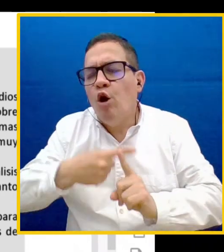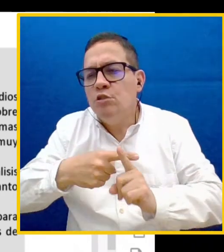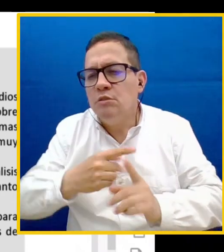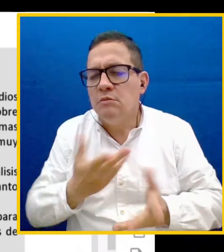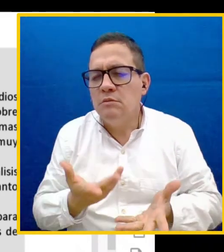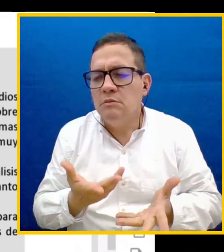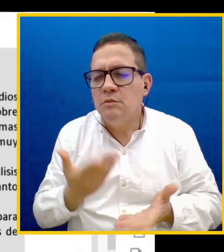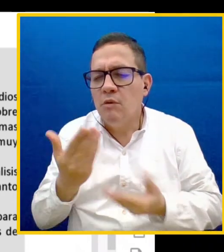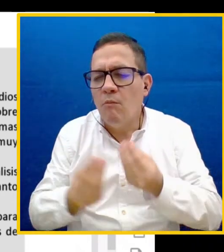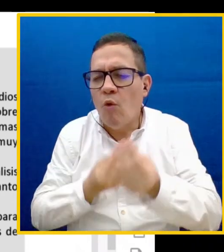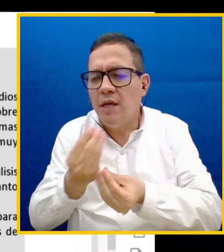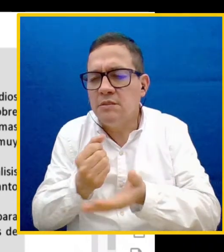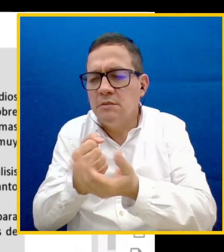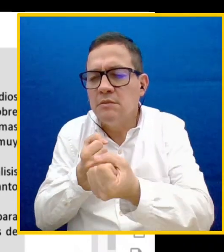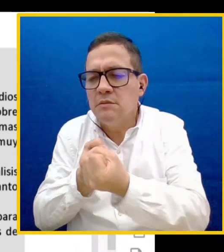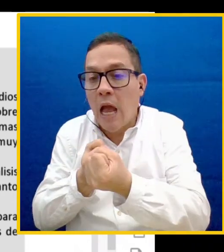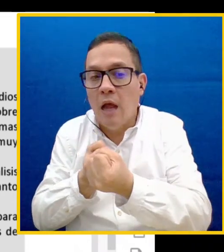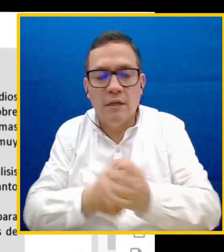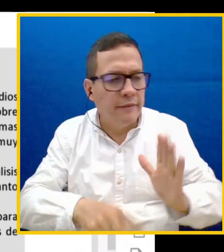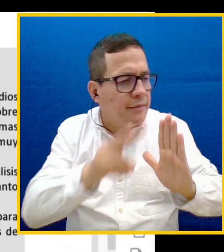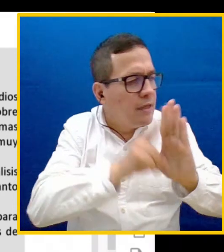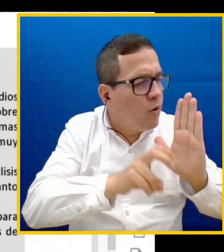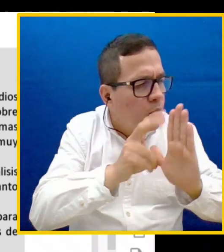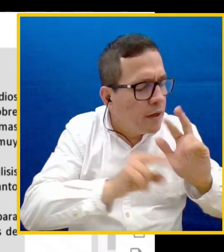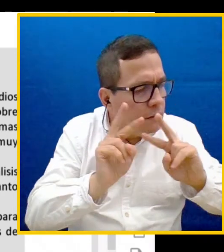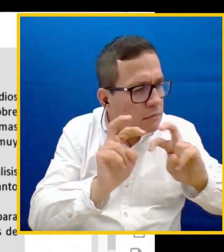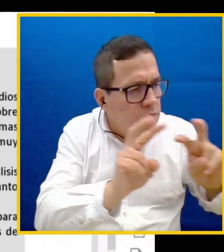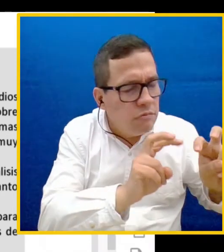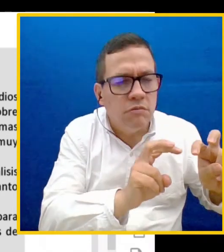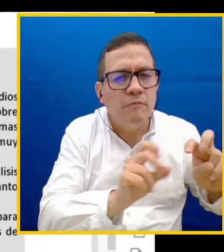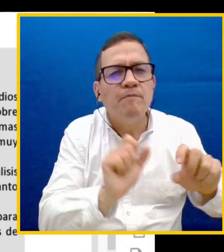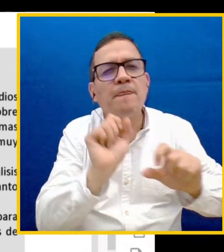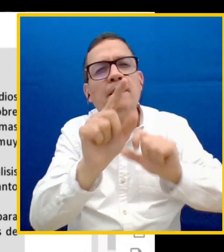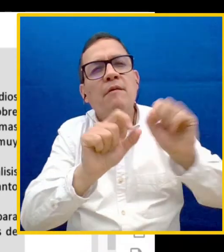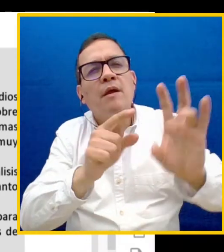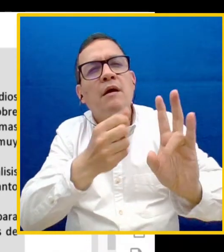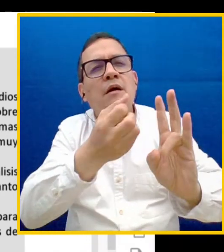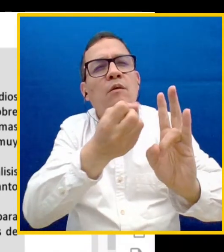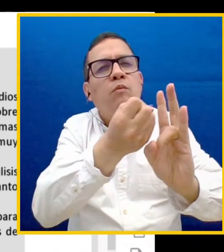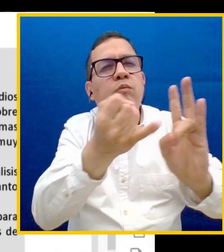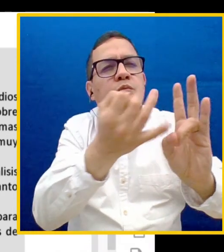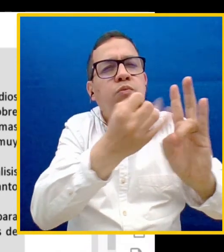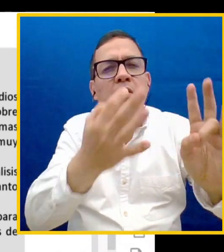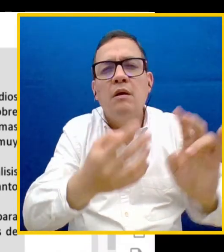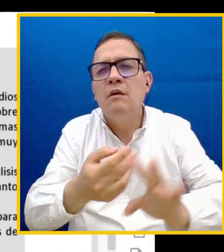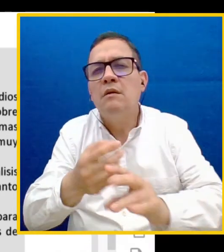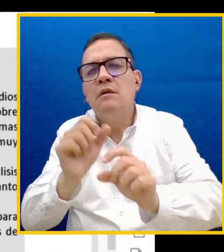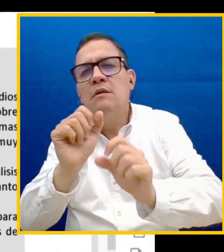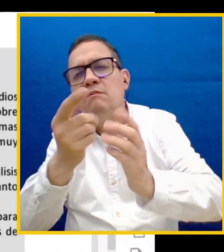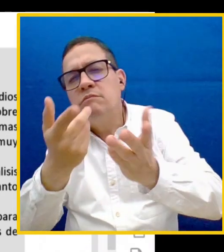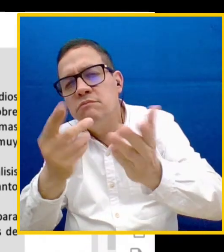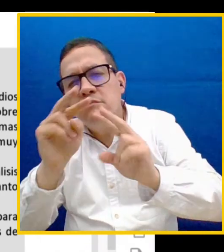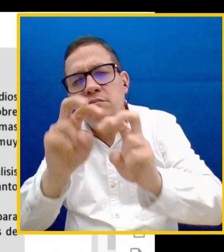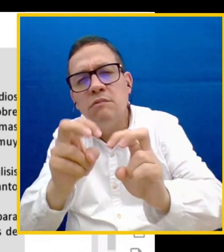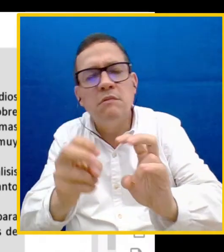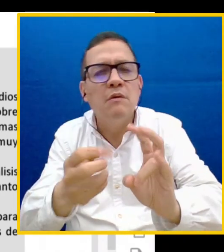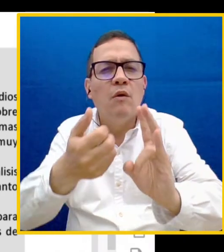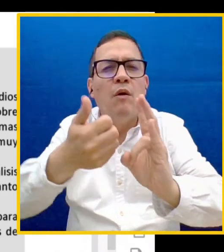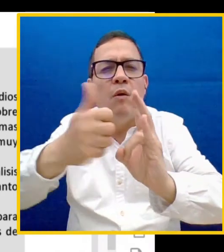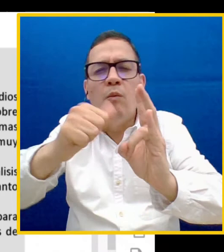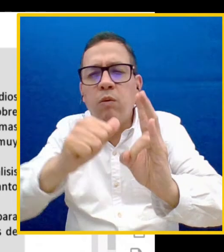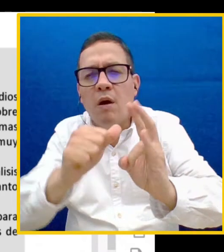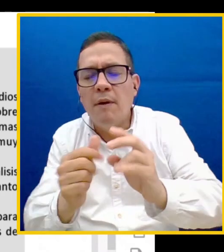disponible, consultaría investigaciones cuantitativas y cualitativas al respecto para conducir una serie de